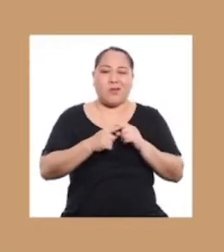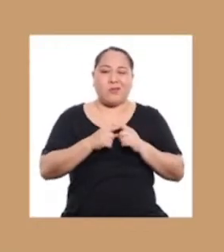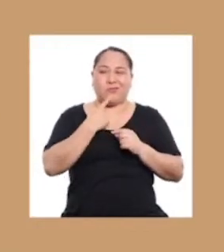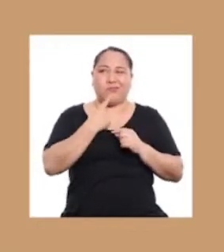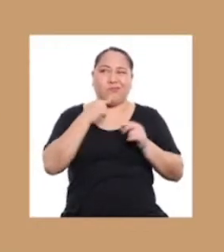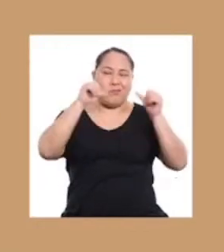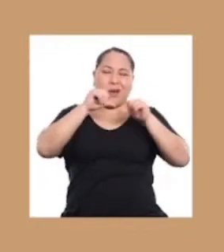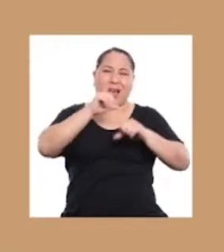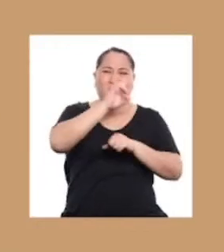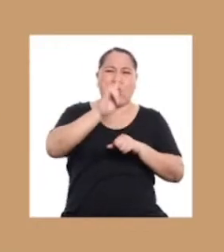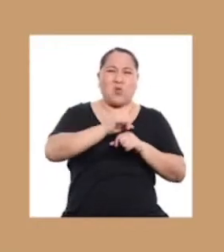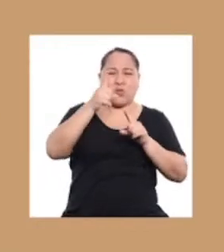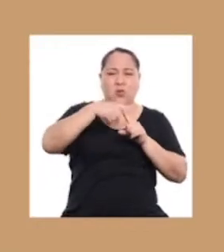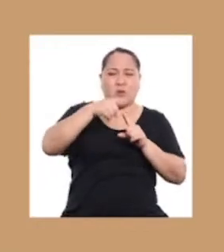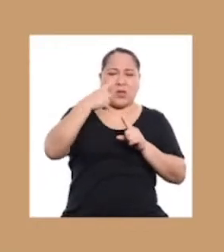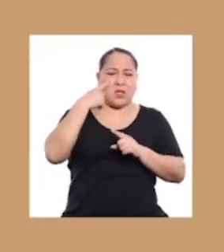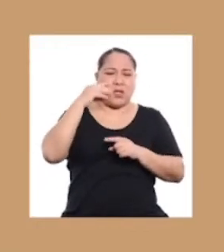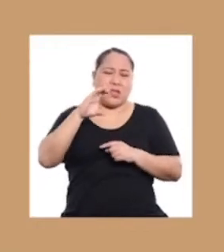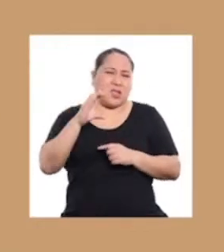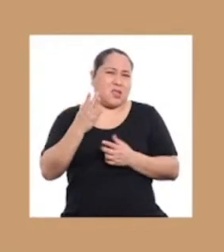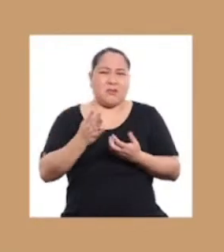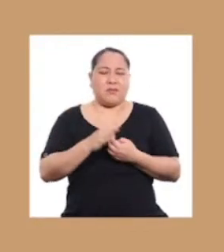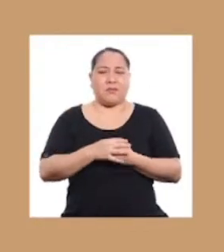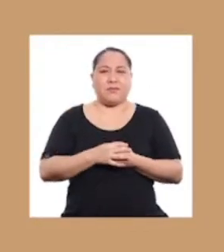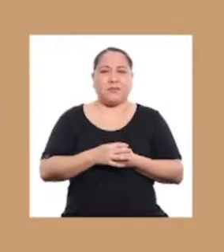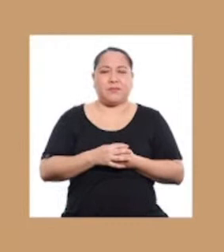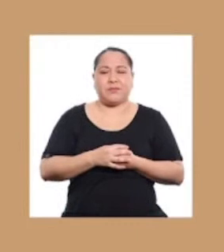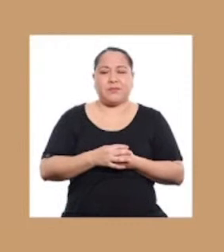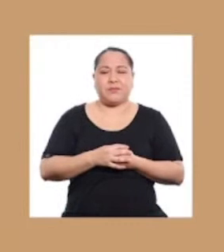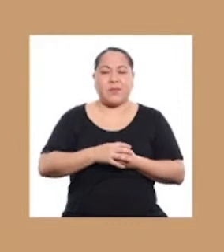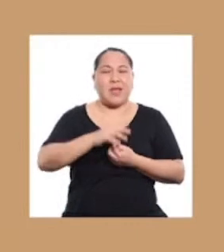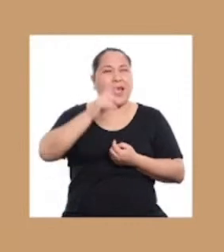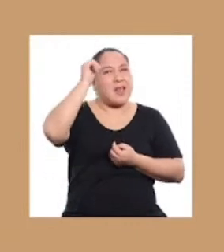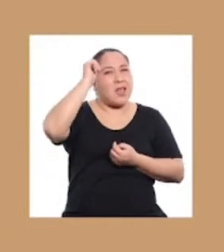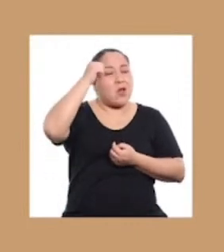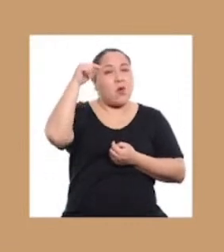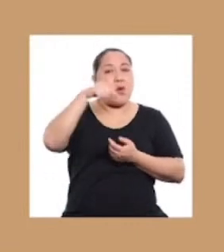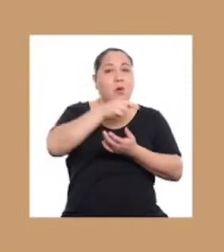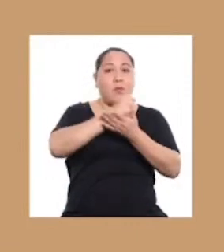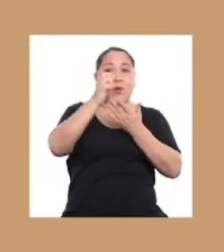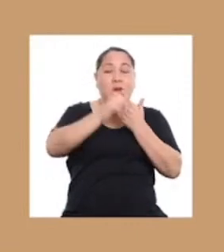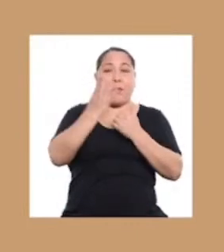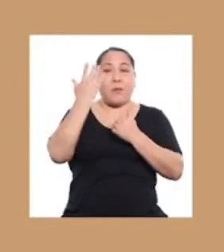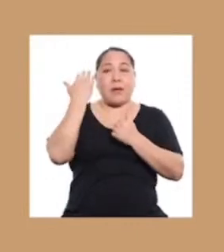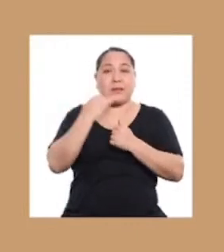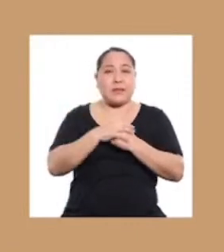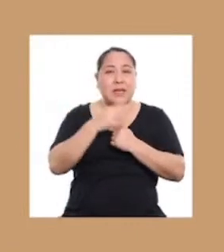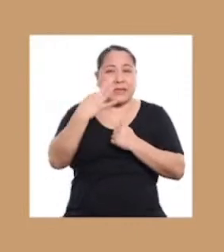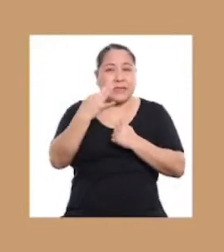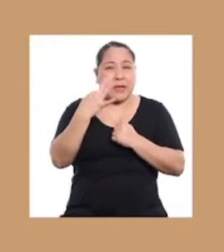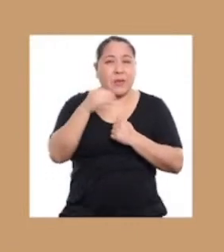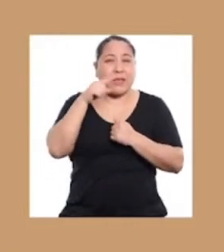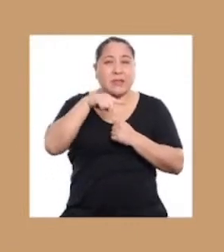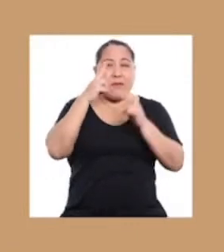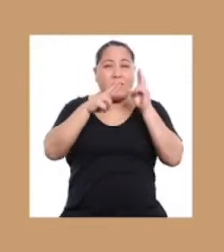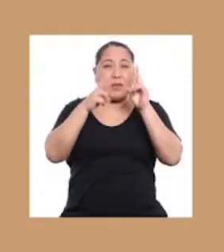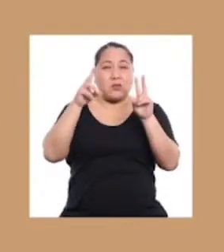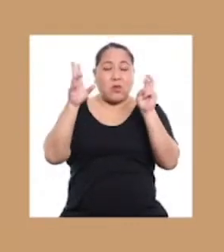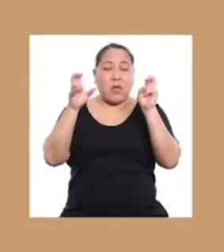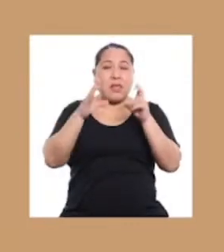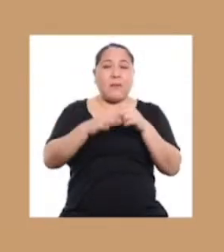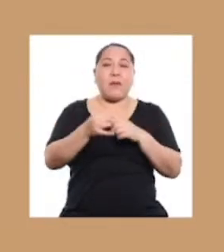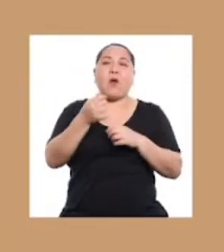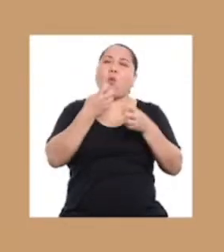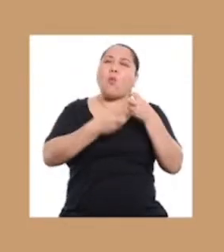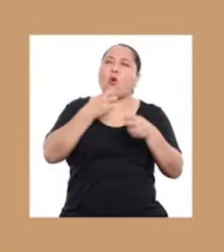quiere hacer un mal uso de las TIC y que la perjudique. Ha recordado que en programas anteriores se ha tratado el tema de